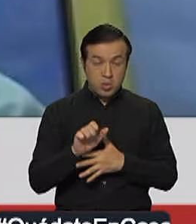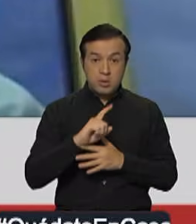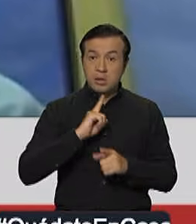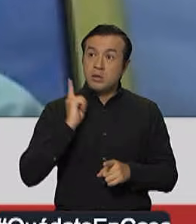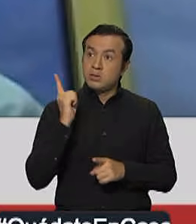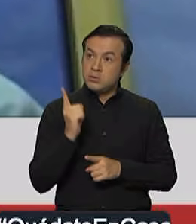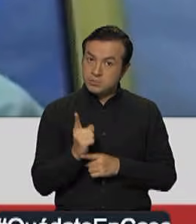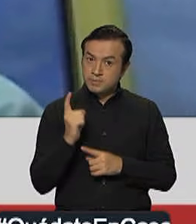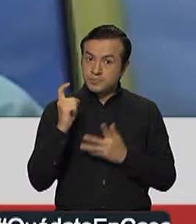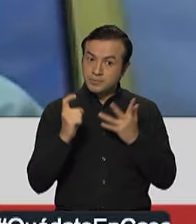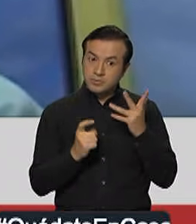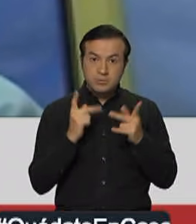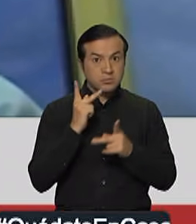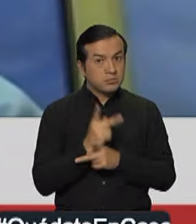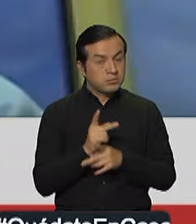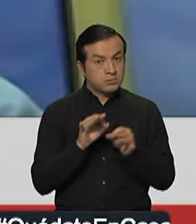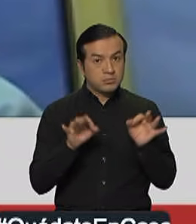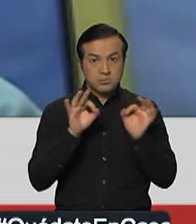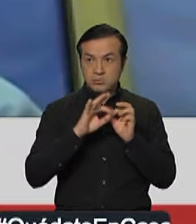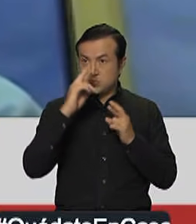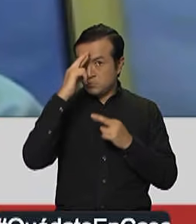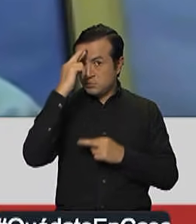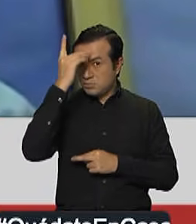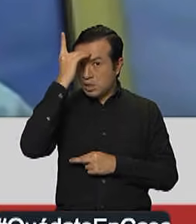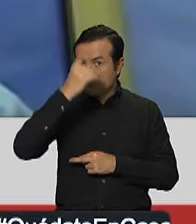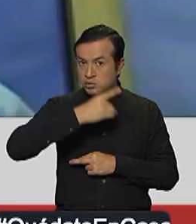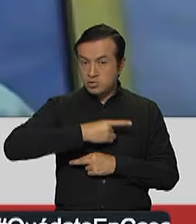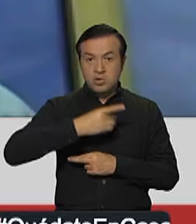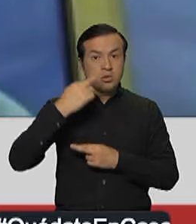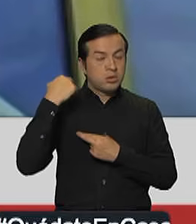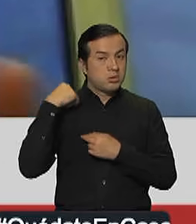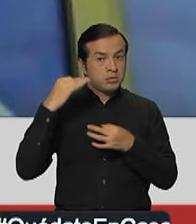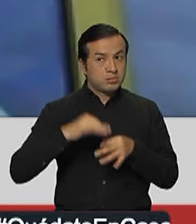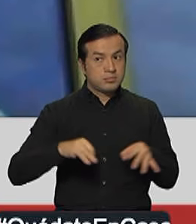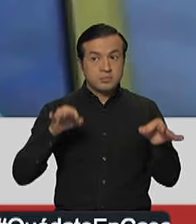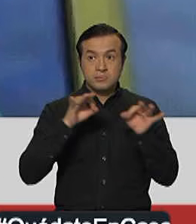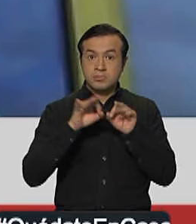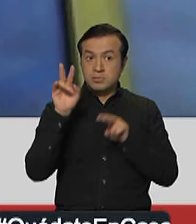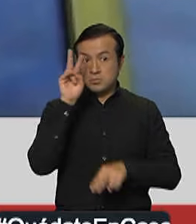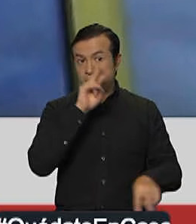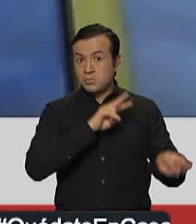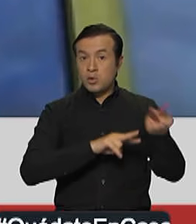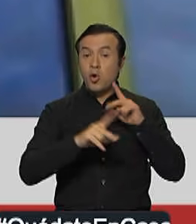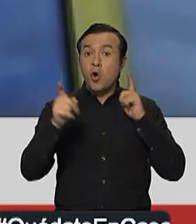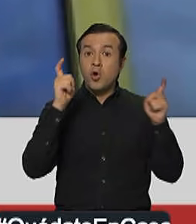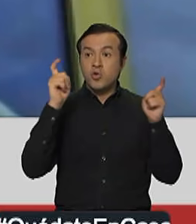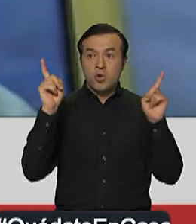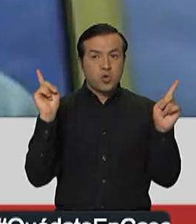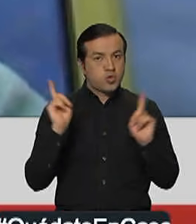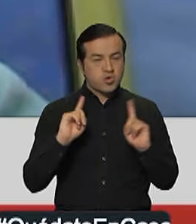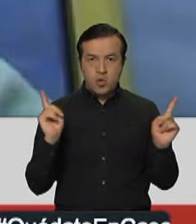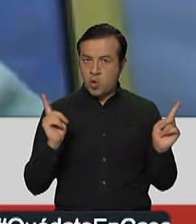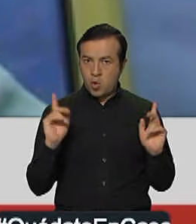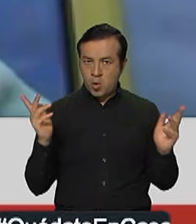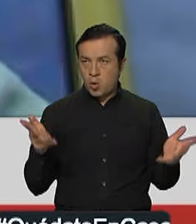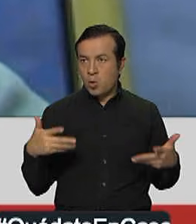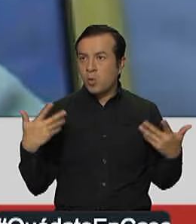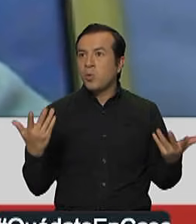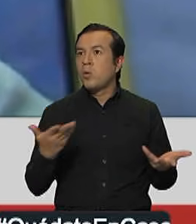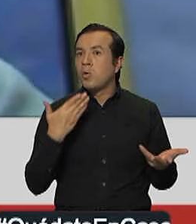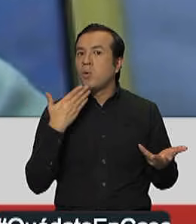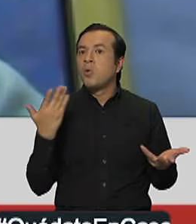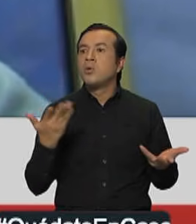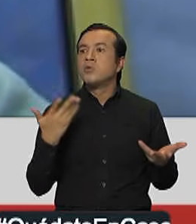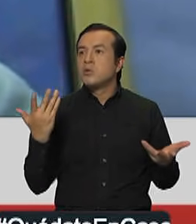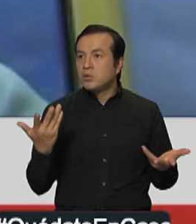efectivamente tenemos que ser muy responsables con las decisiones que tomemos en cada ciudad, porque no se trata de control. Usted no puede poner un positivo agente de tránsito